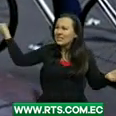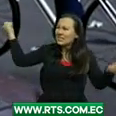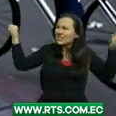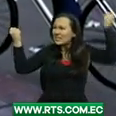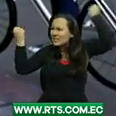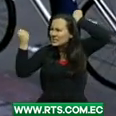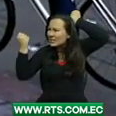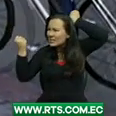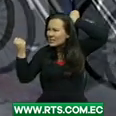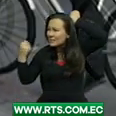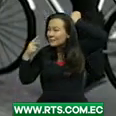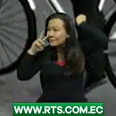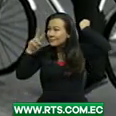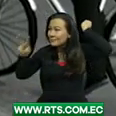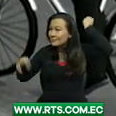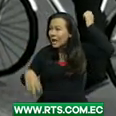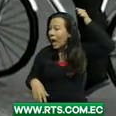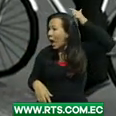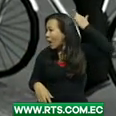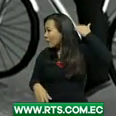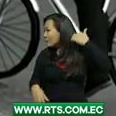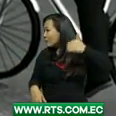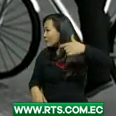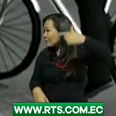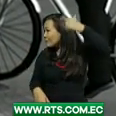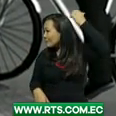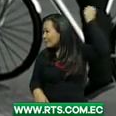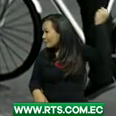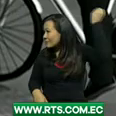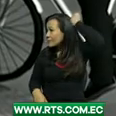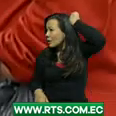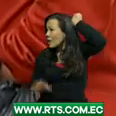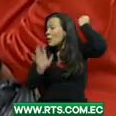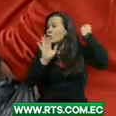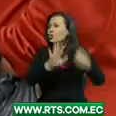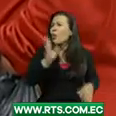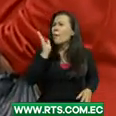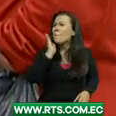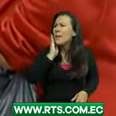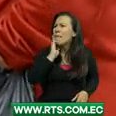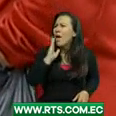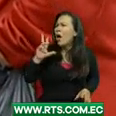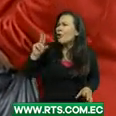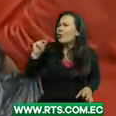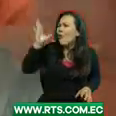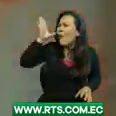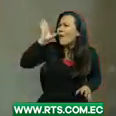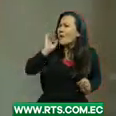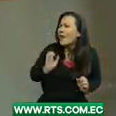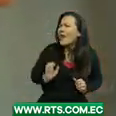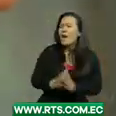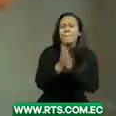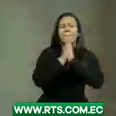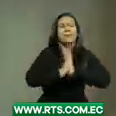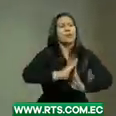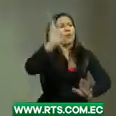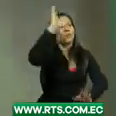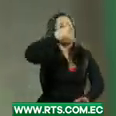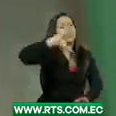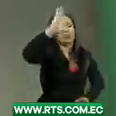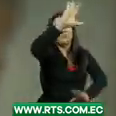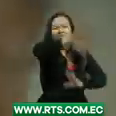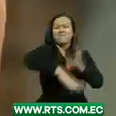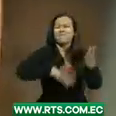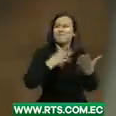clavaron un cuchillo en la cabeza. Su madre aún no puede creerlo y pide justicia. Que le hayan dejado